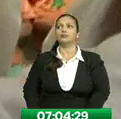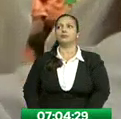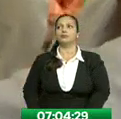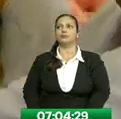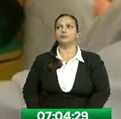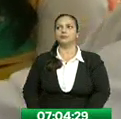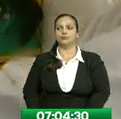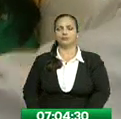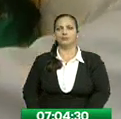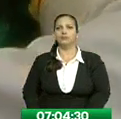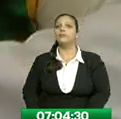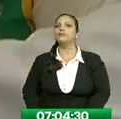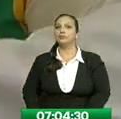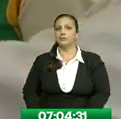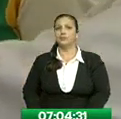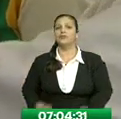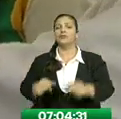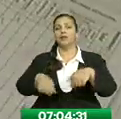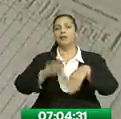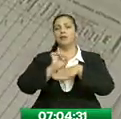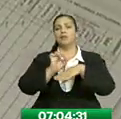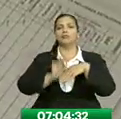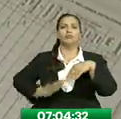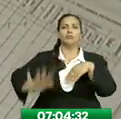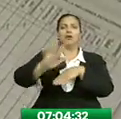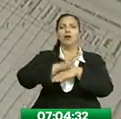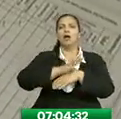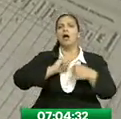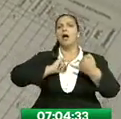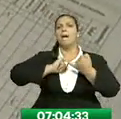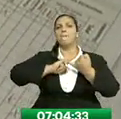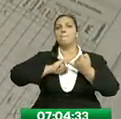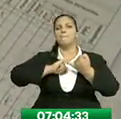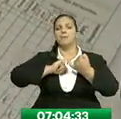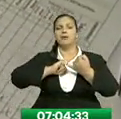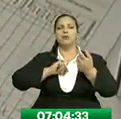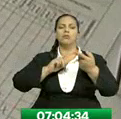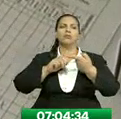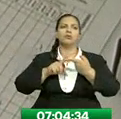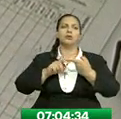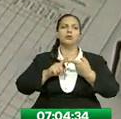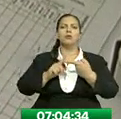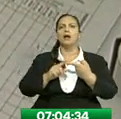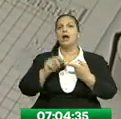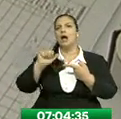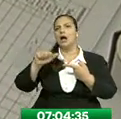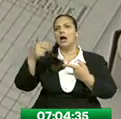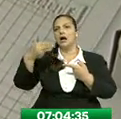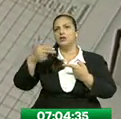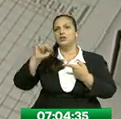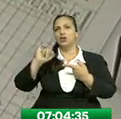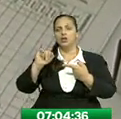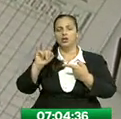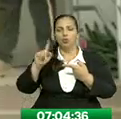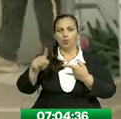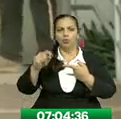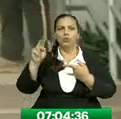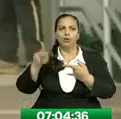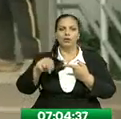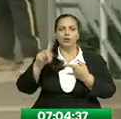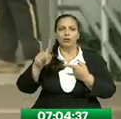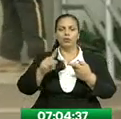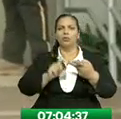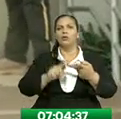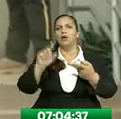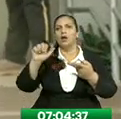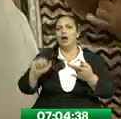son los tres virus que circulan en nuestro país, que es para el H1N1, H3N2 y la cepa del virus B. Durante